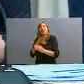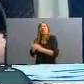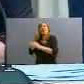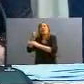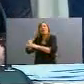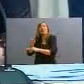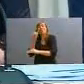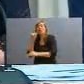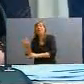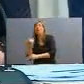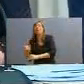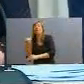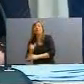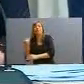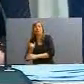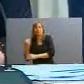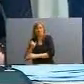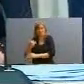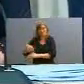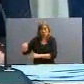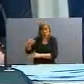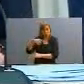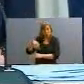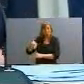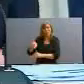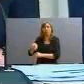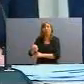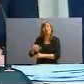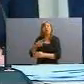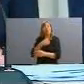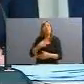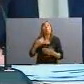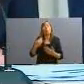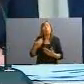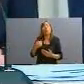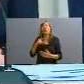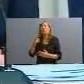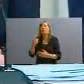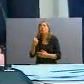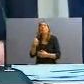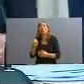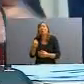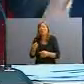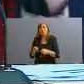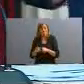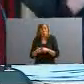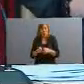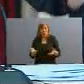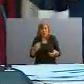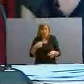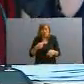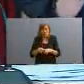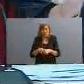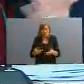información en todo lo que hace a que todo el mundo sepa cuáles son las causas, como nosotros.